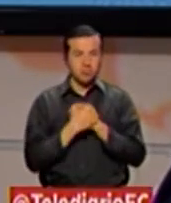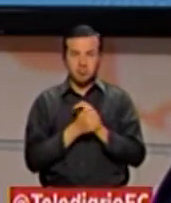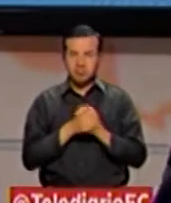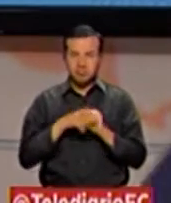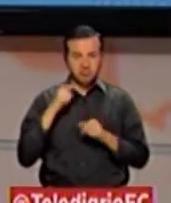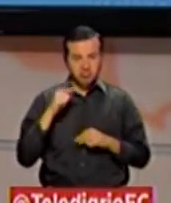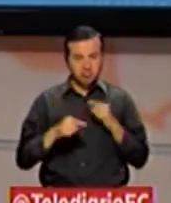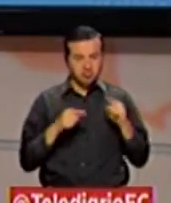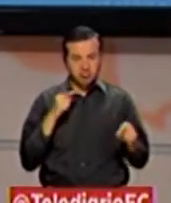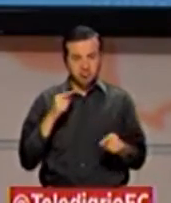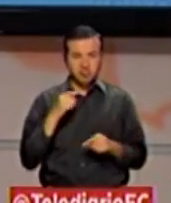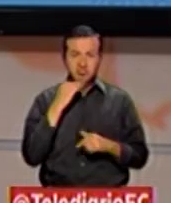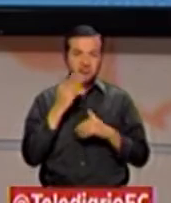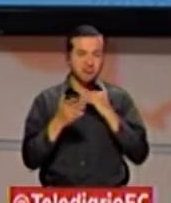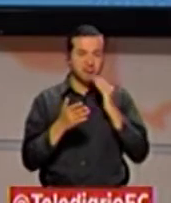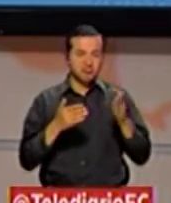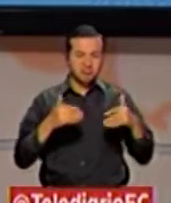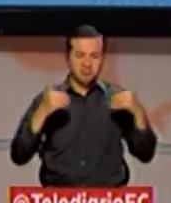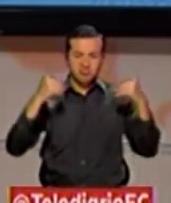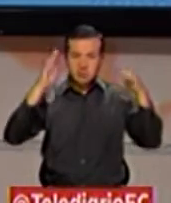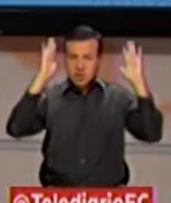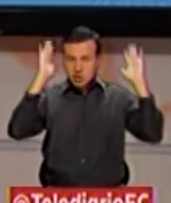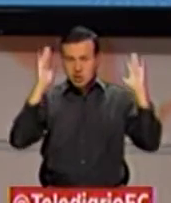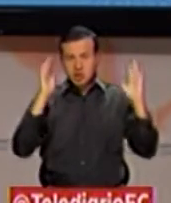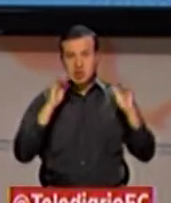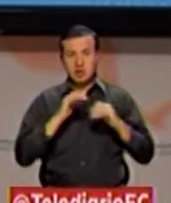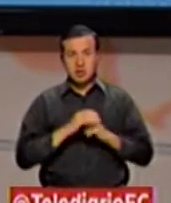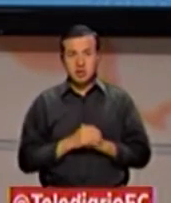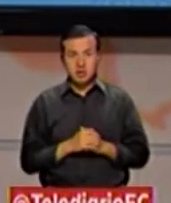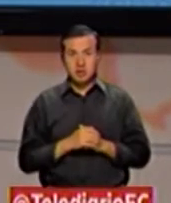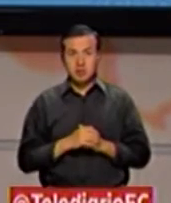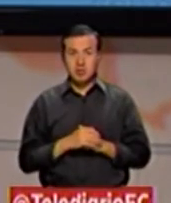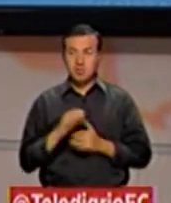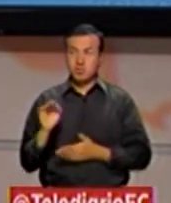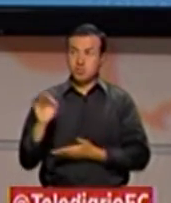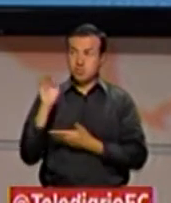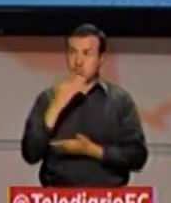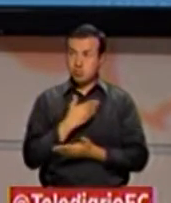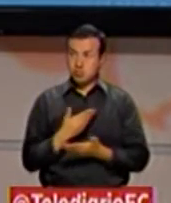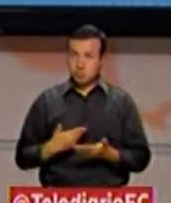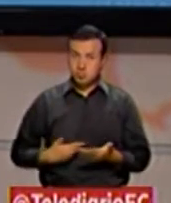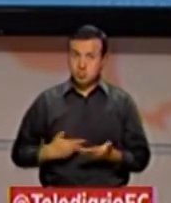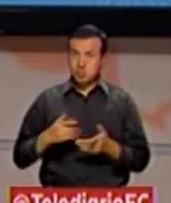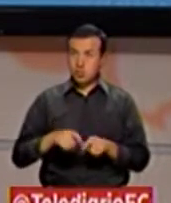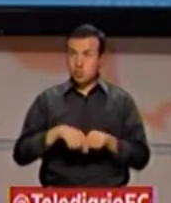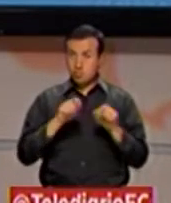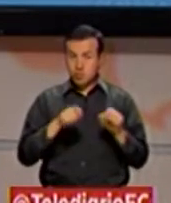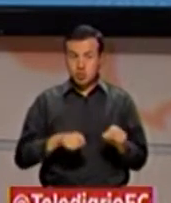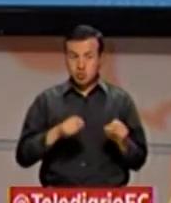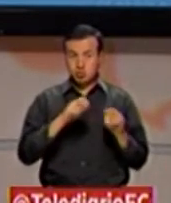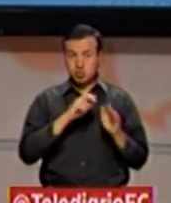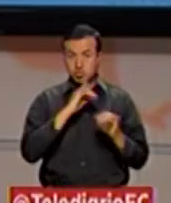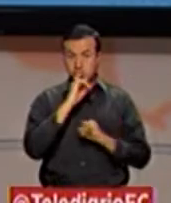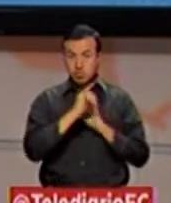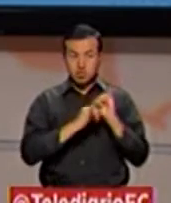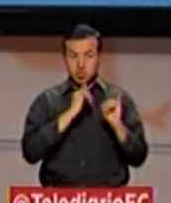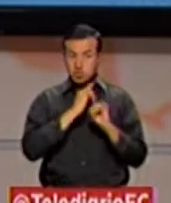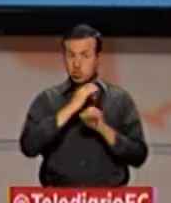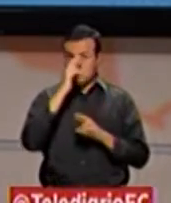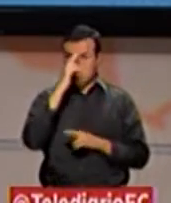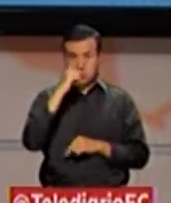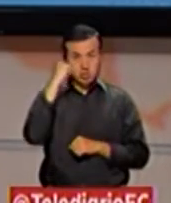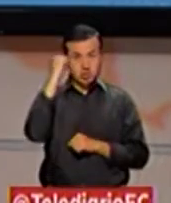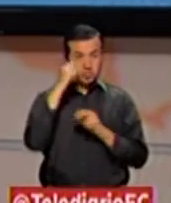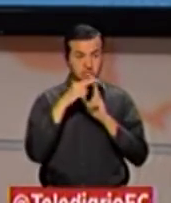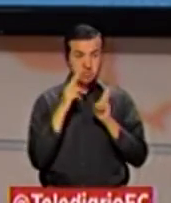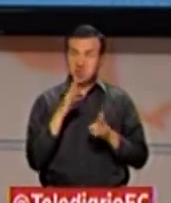sin respetar la condición de signatarios de los convenios internacionales de respeto a los